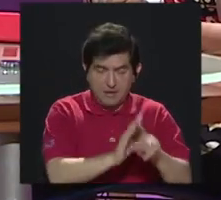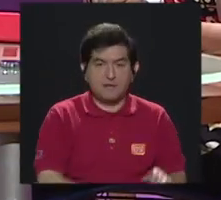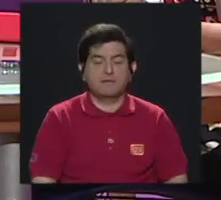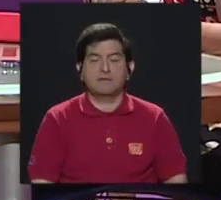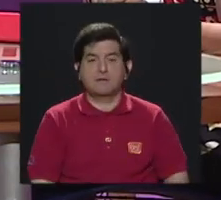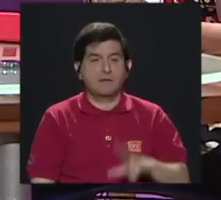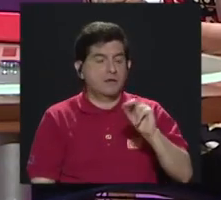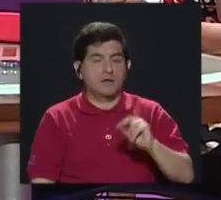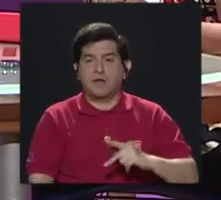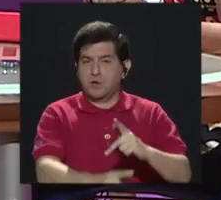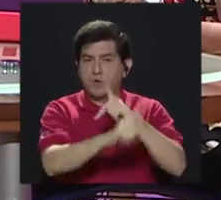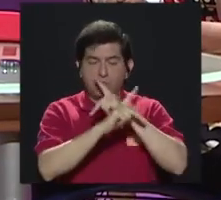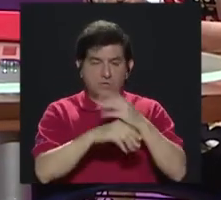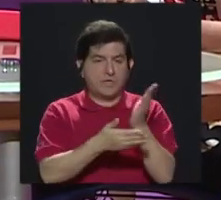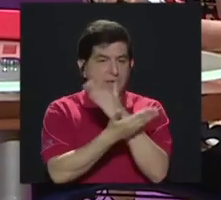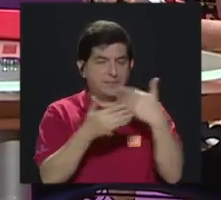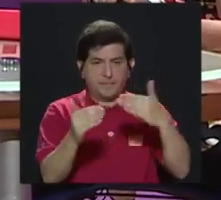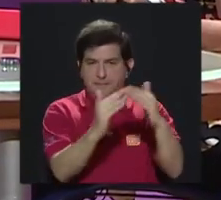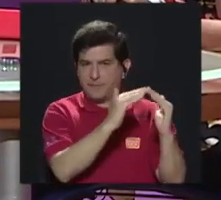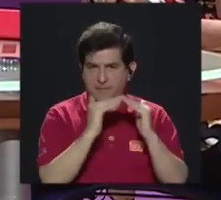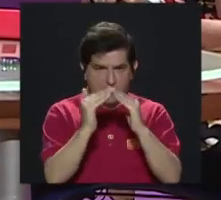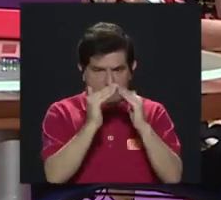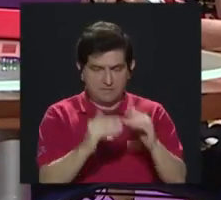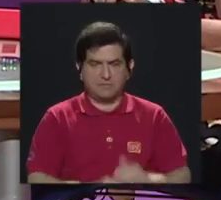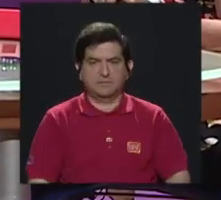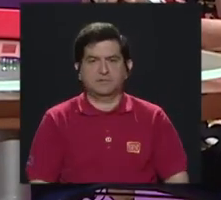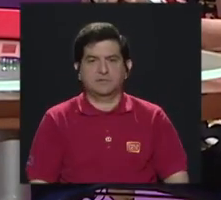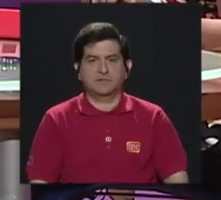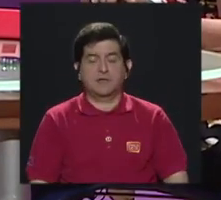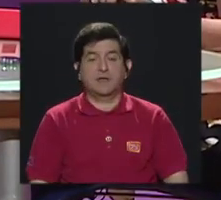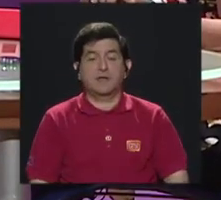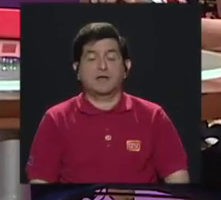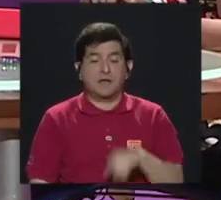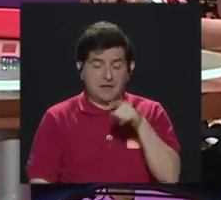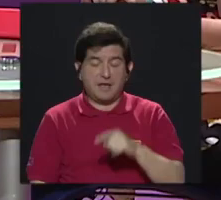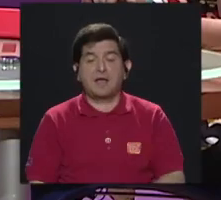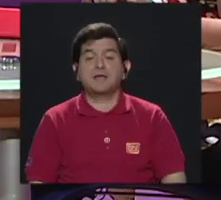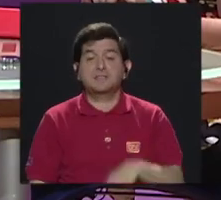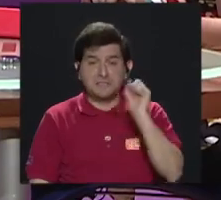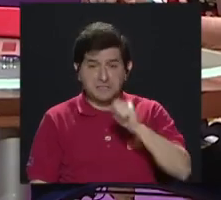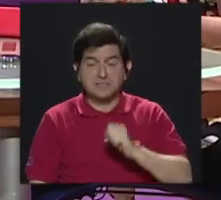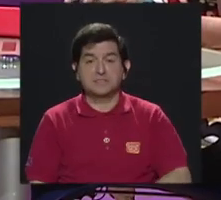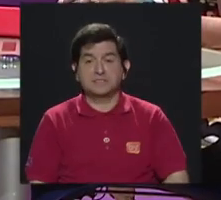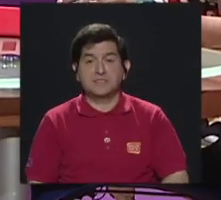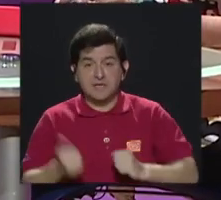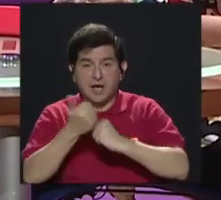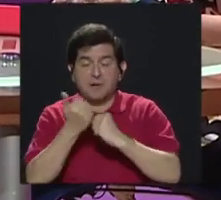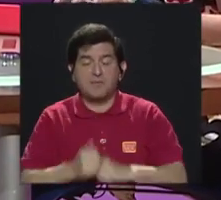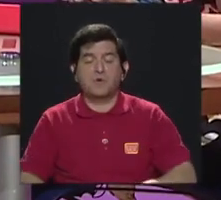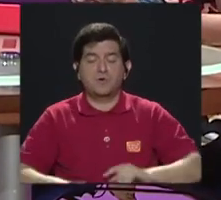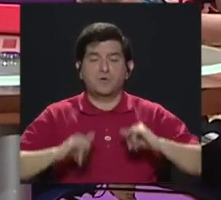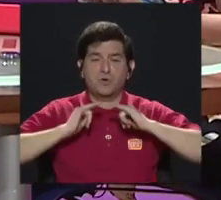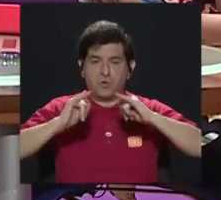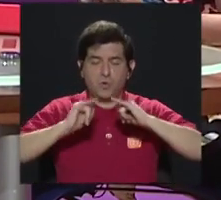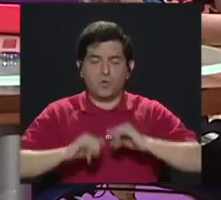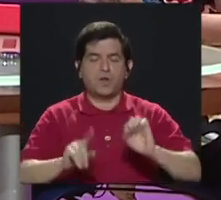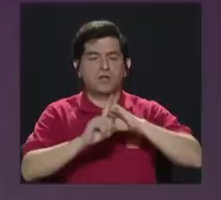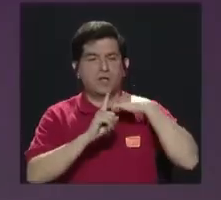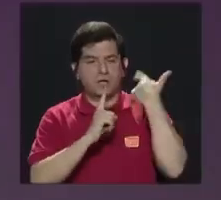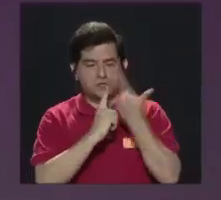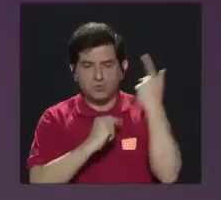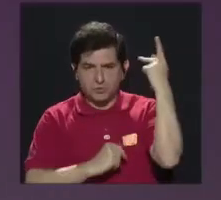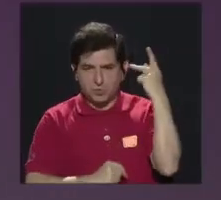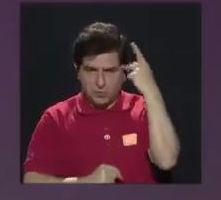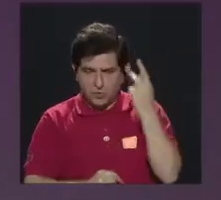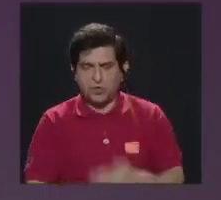ampara a un sector de población, que más bien ampara las desigualdades sociales, económicas y políticas, y